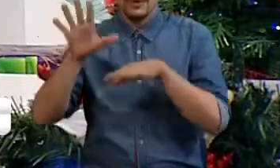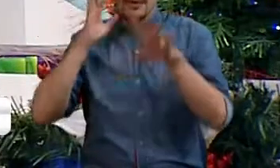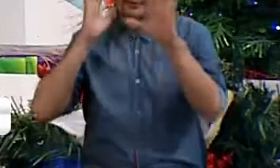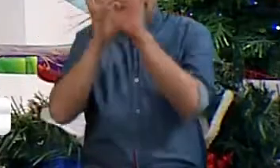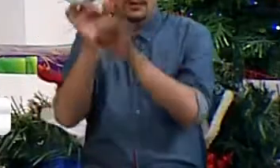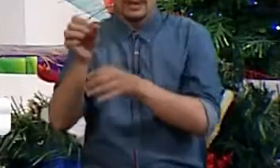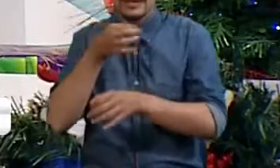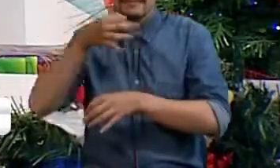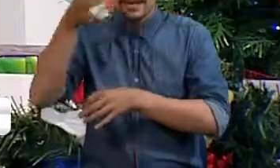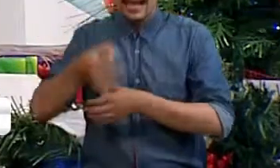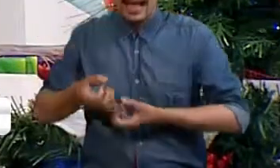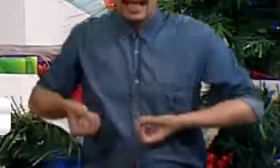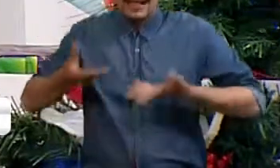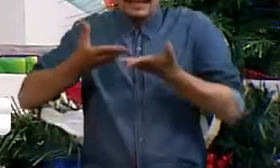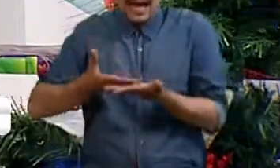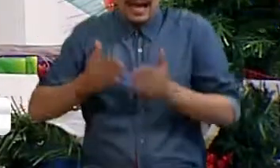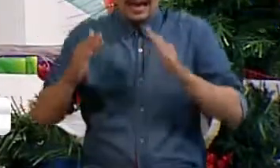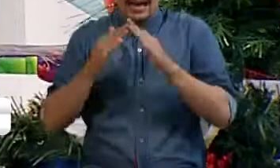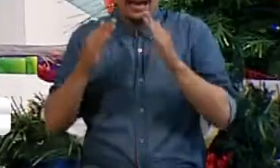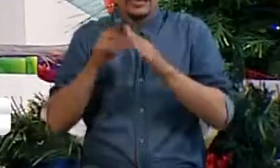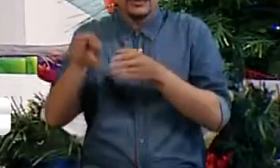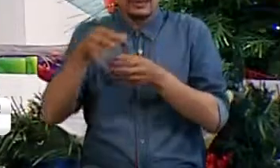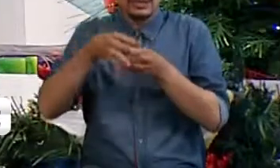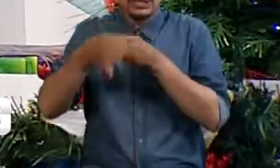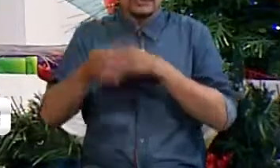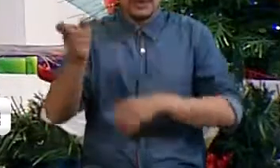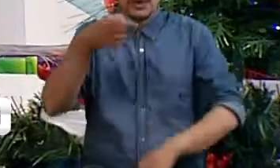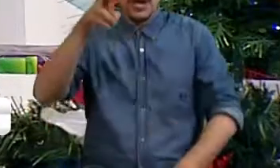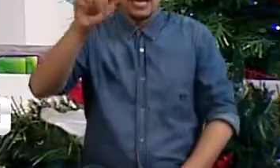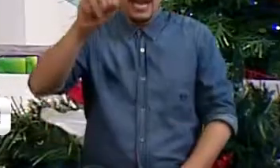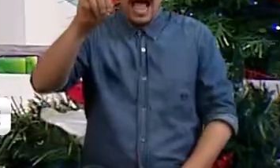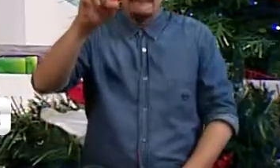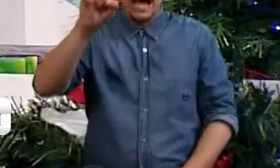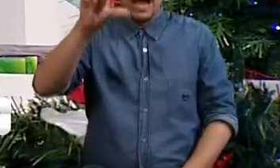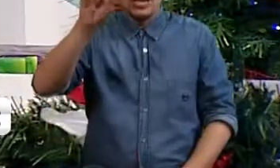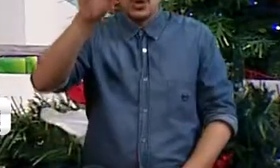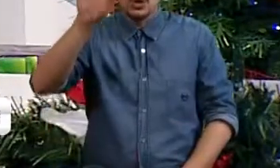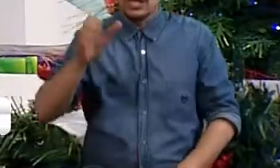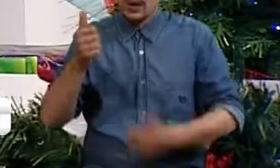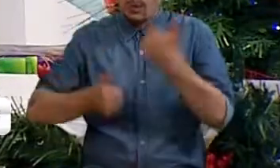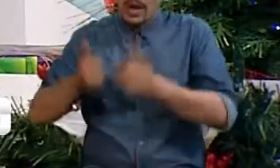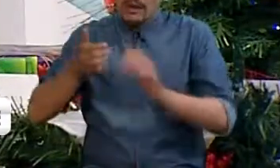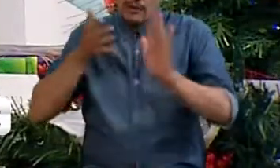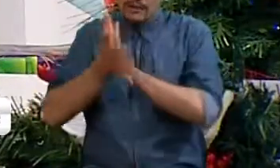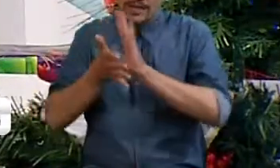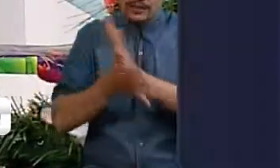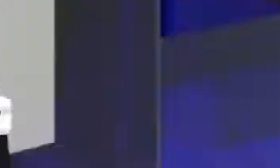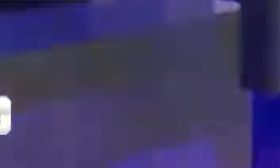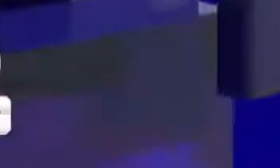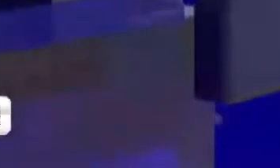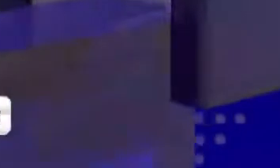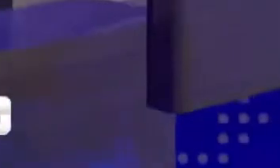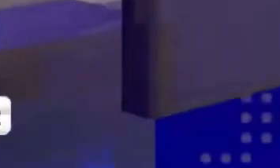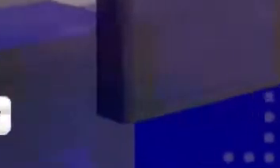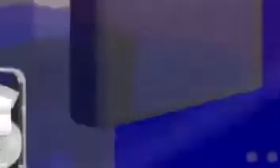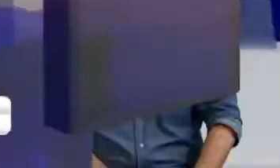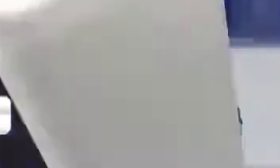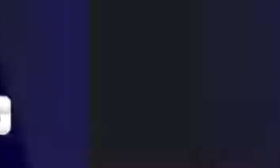verdad que entrega a las viviendas en gramalote a esta hora a pilar cuéntenos cuáles son los detalles y que se dice sobre estas cifras